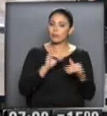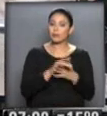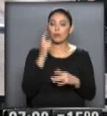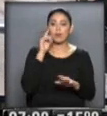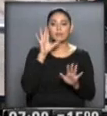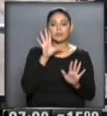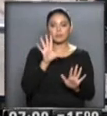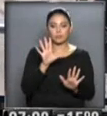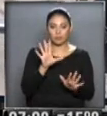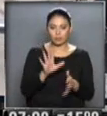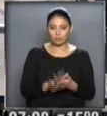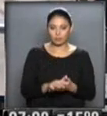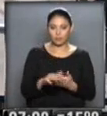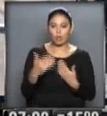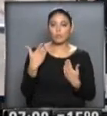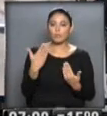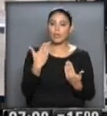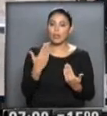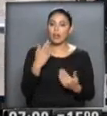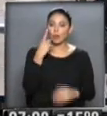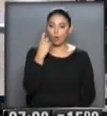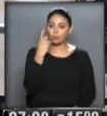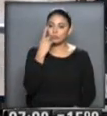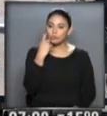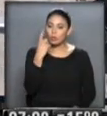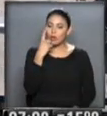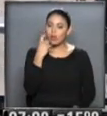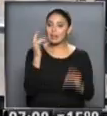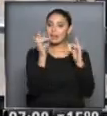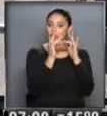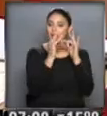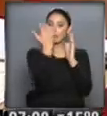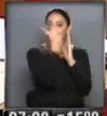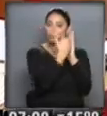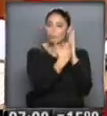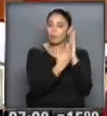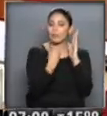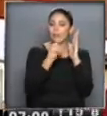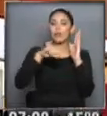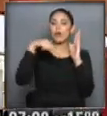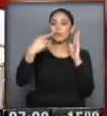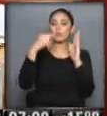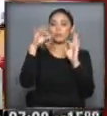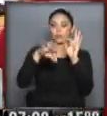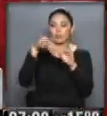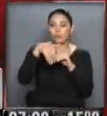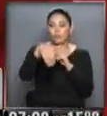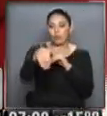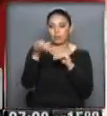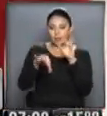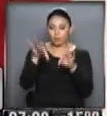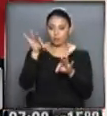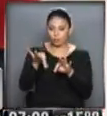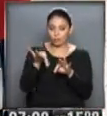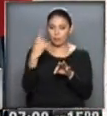Bueno, presten atención, porque ya pueden chequear en internet los padrones para las próximas elecciones legislativas,